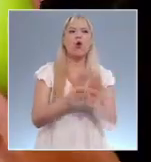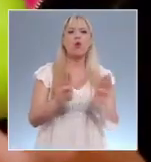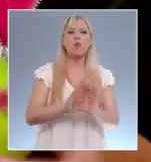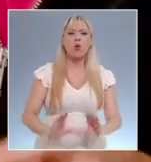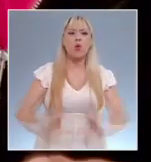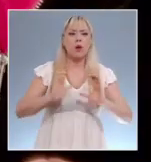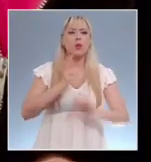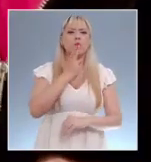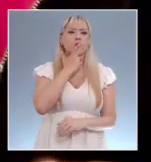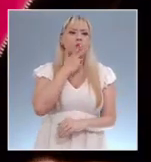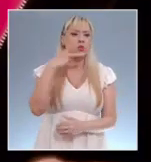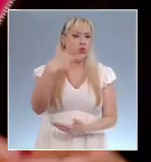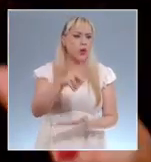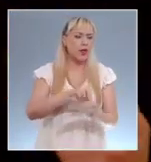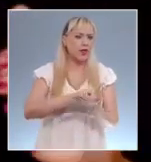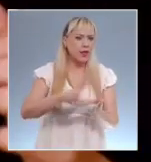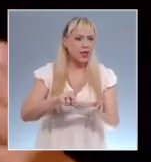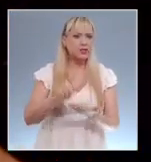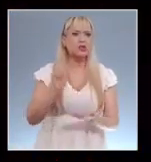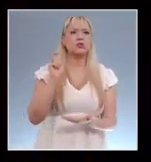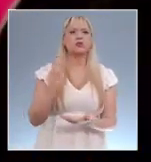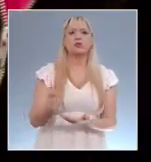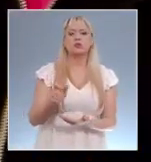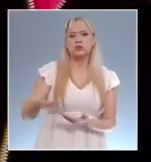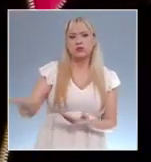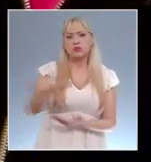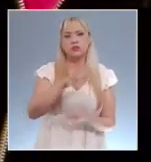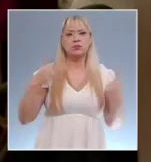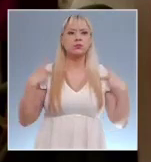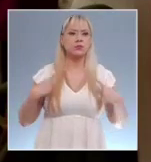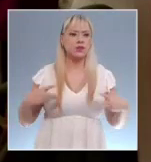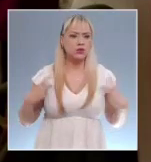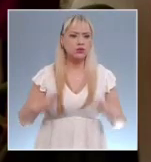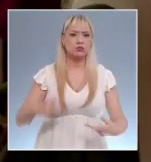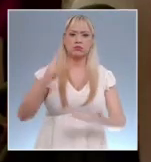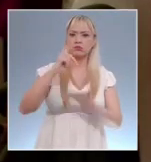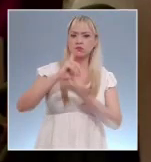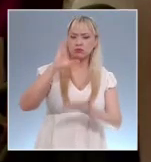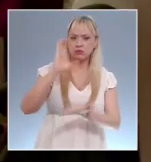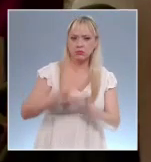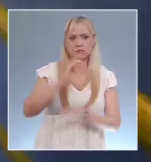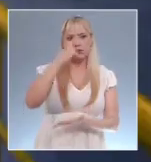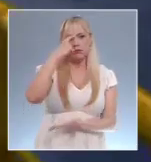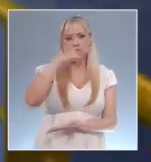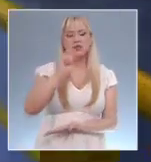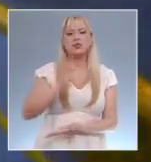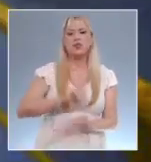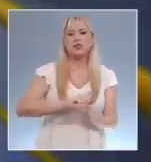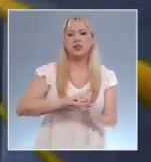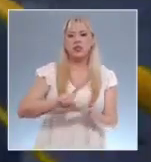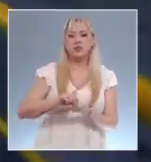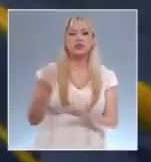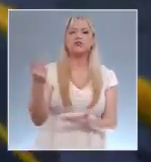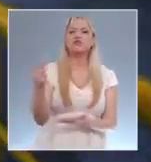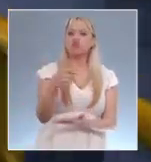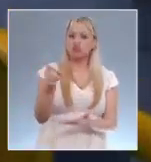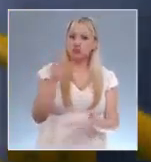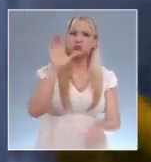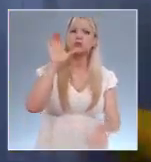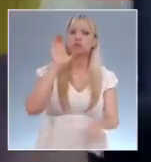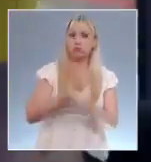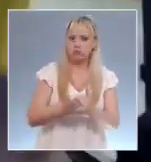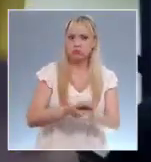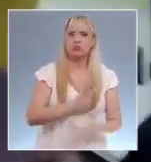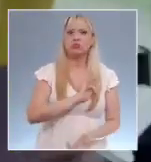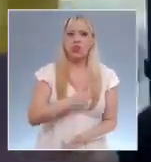grupo poblacional, ha reiterado su derecho a contraer matrimonio y a votar. Asimismo, se cuenta con el